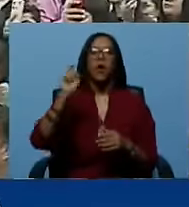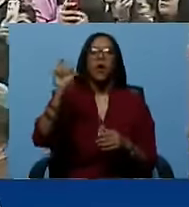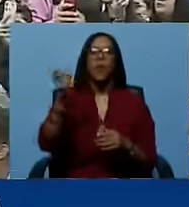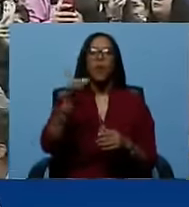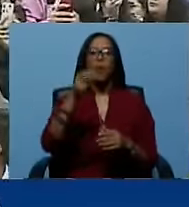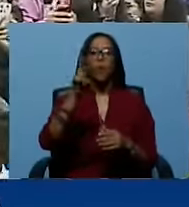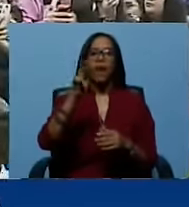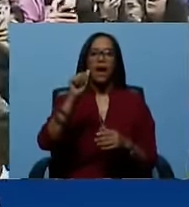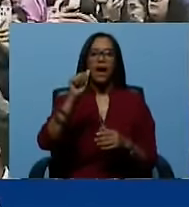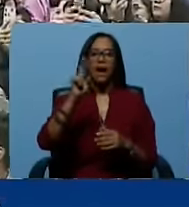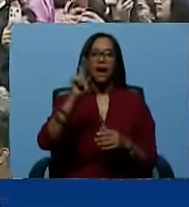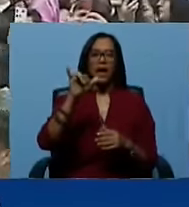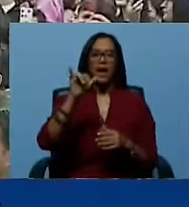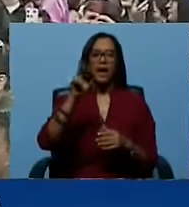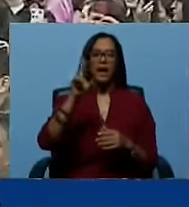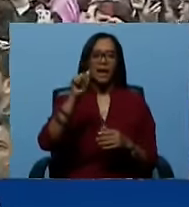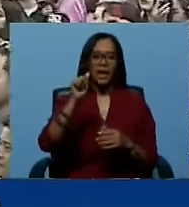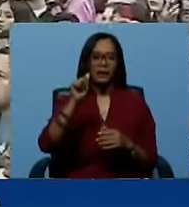Repano.